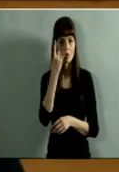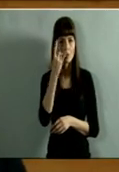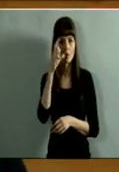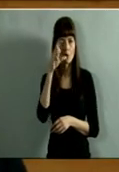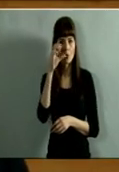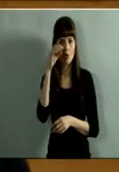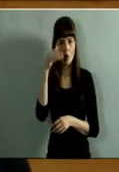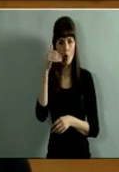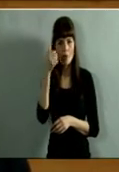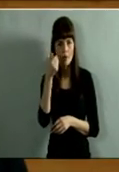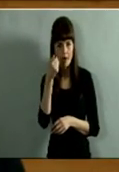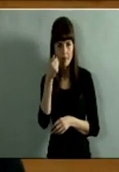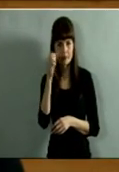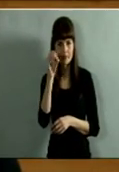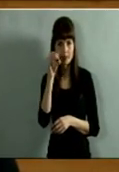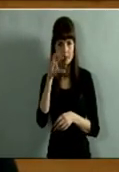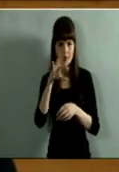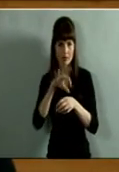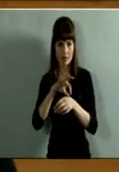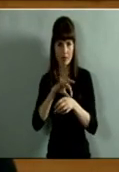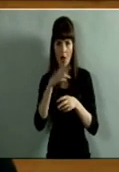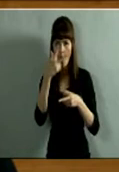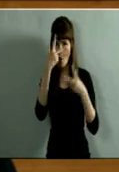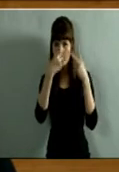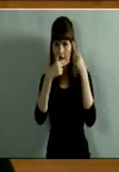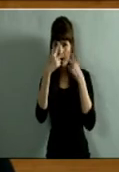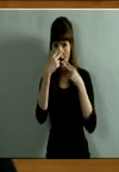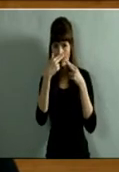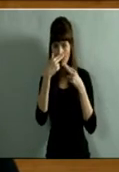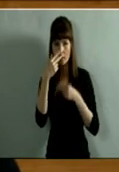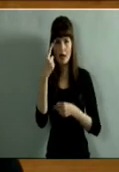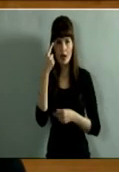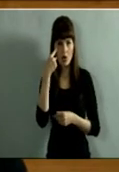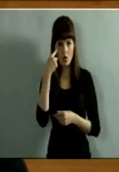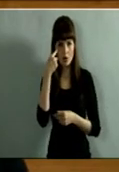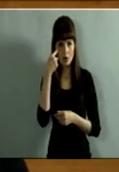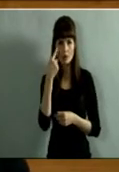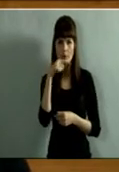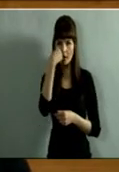Bueno, me operaron de primero del ojo derecho, después me operaron del ojo izquierdo.